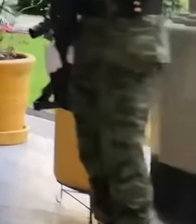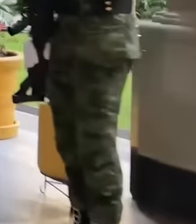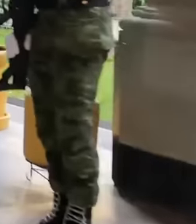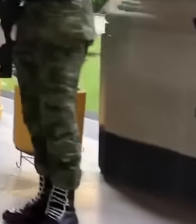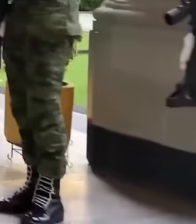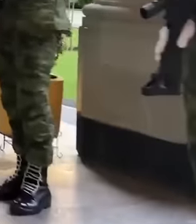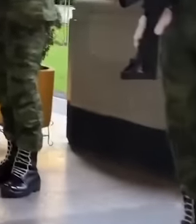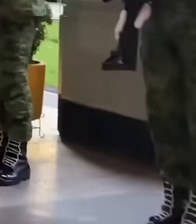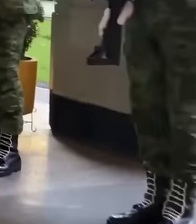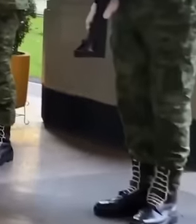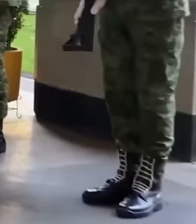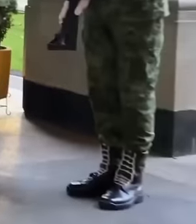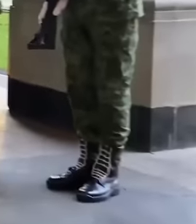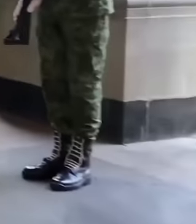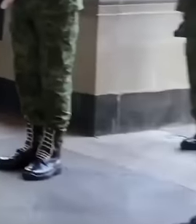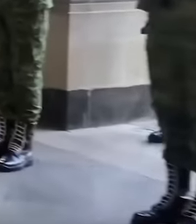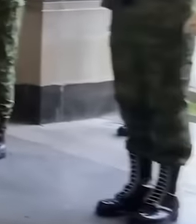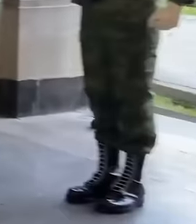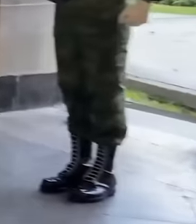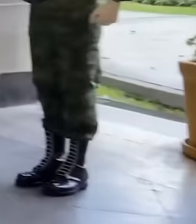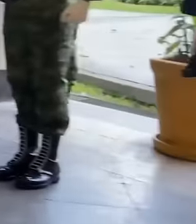al pueblo de México.